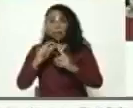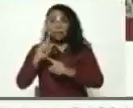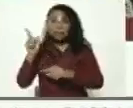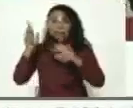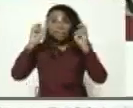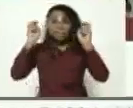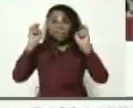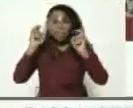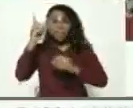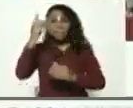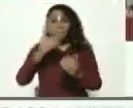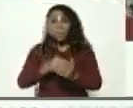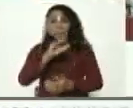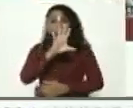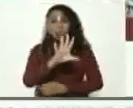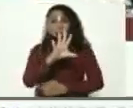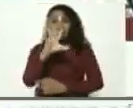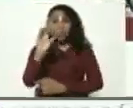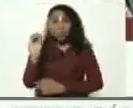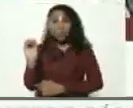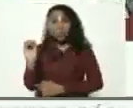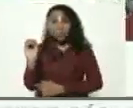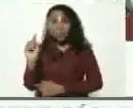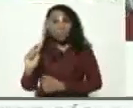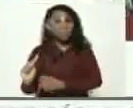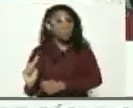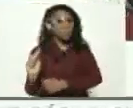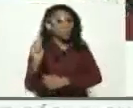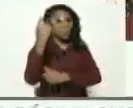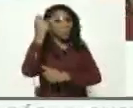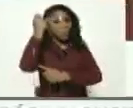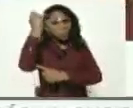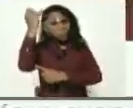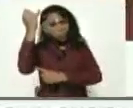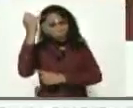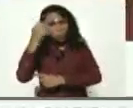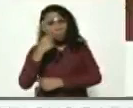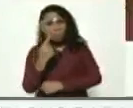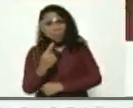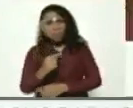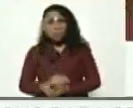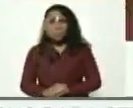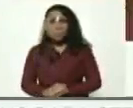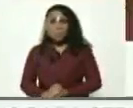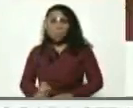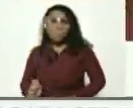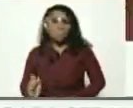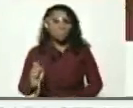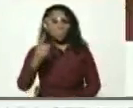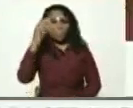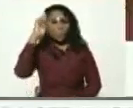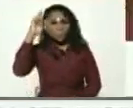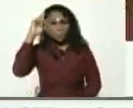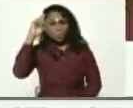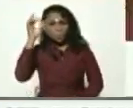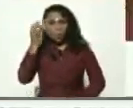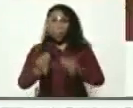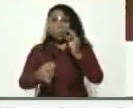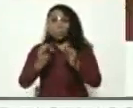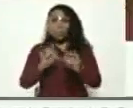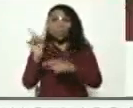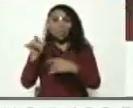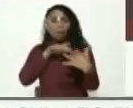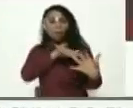en 1550, uno de sus primeros ideólogos dice: la primera razón de la justicia de esta